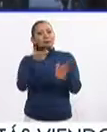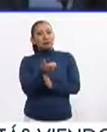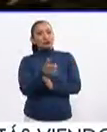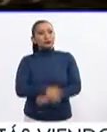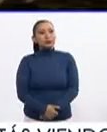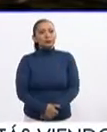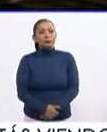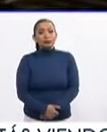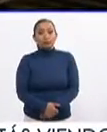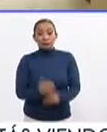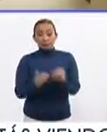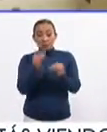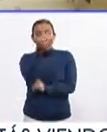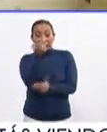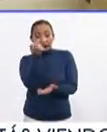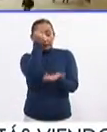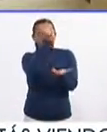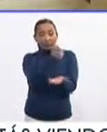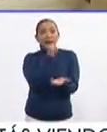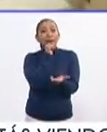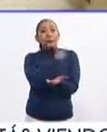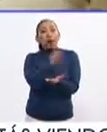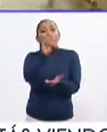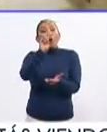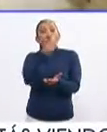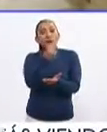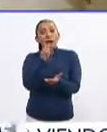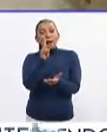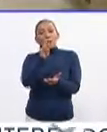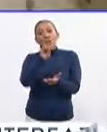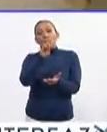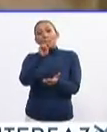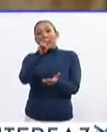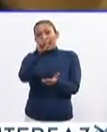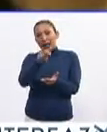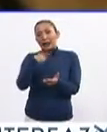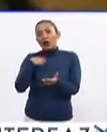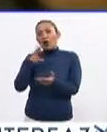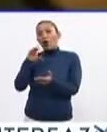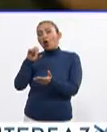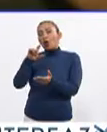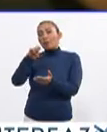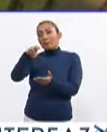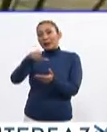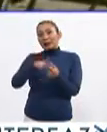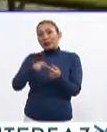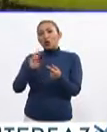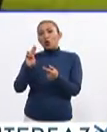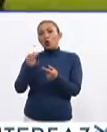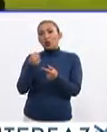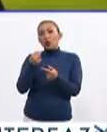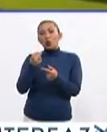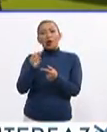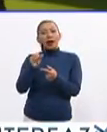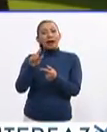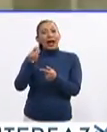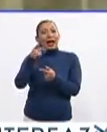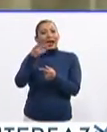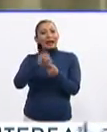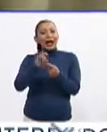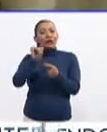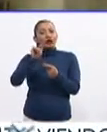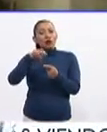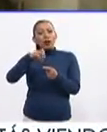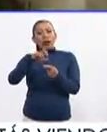2.825.648.246 pesos. El aumento de recursos también corresponde a la Universidad Pedagógica Nacional, el Colegio de México, Universidad Autónoma Agraria